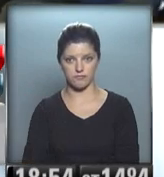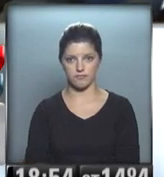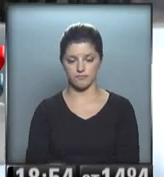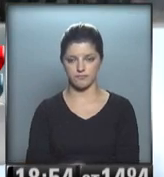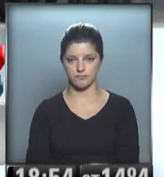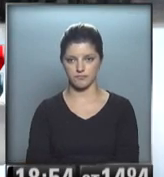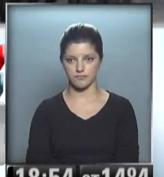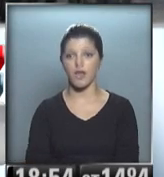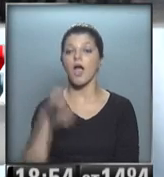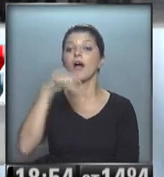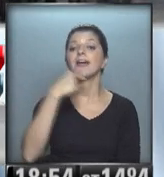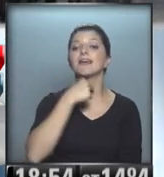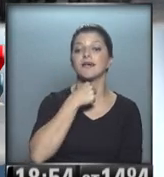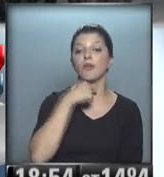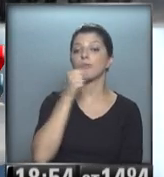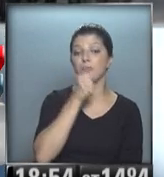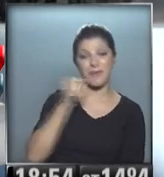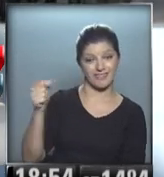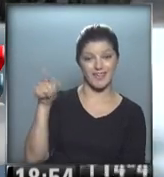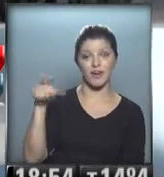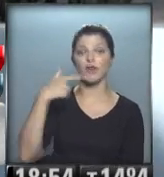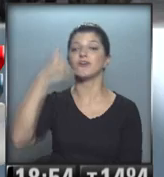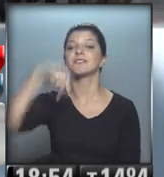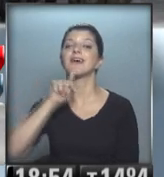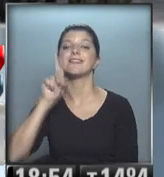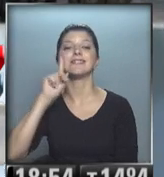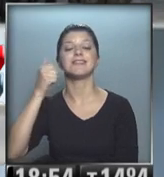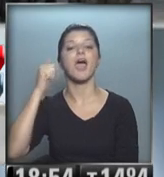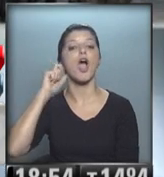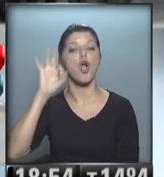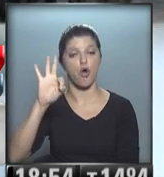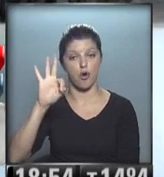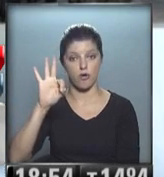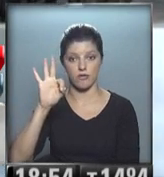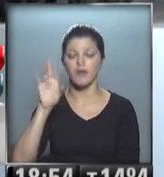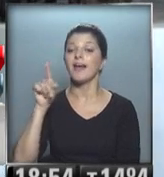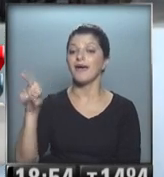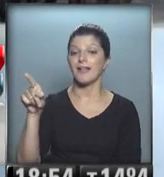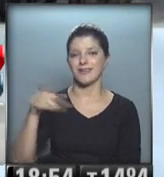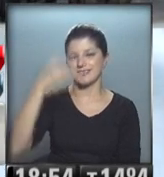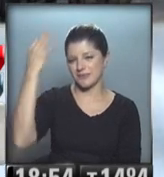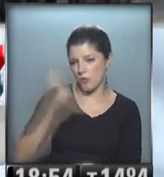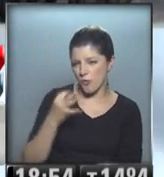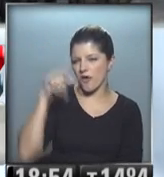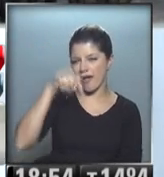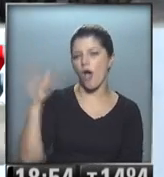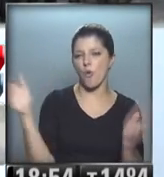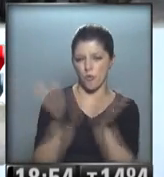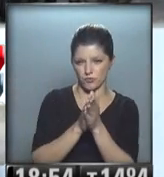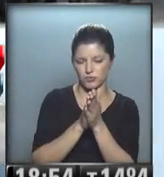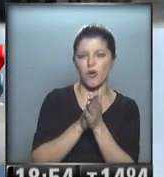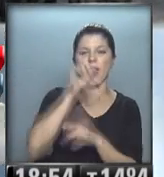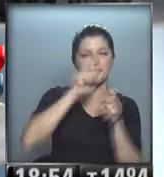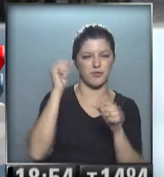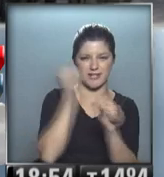Y le quiero pasar, Presidenta, con Santiago Rodríguez, que ha sido, sin duda, junto con la gente de Fabricaciones